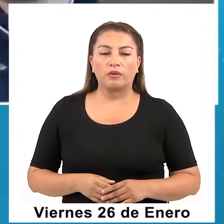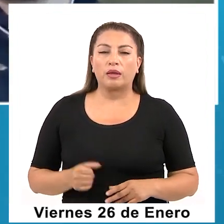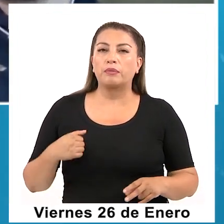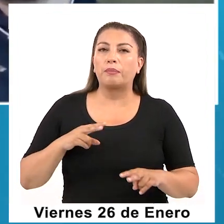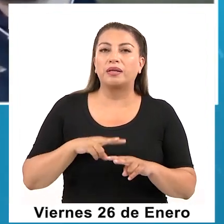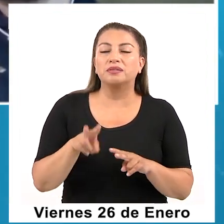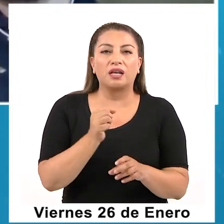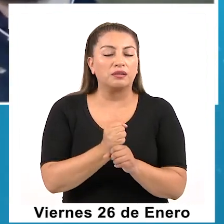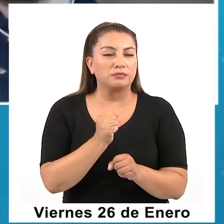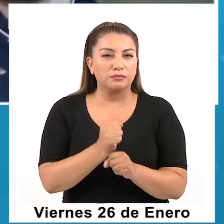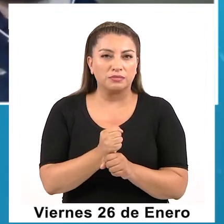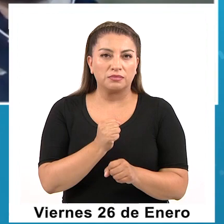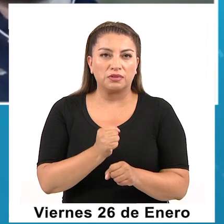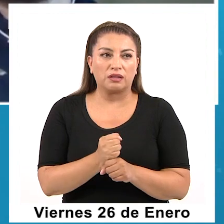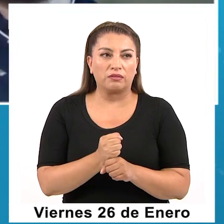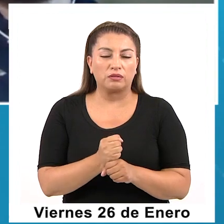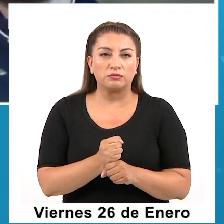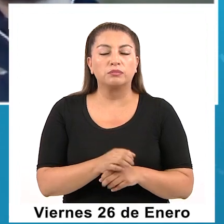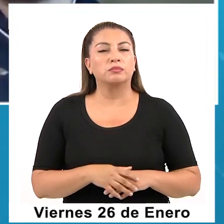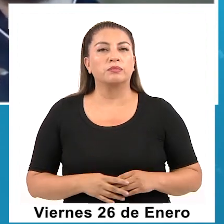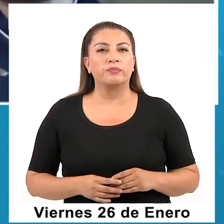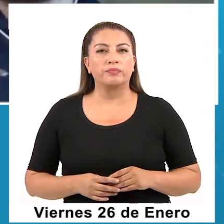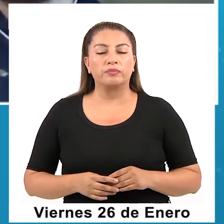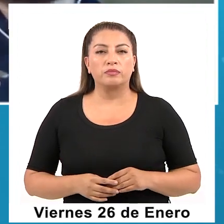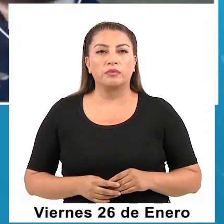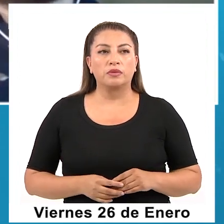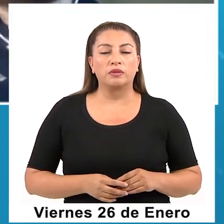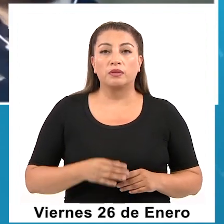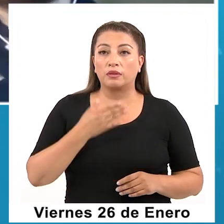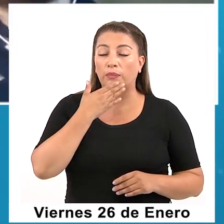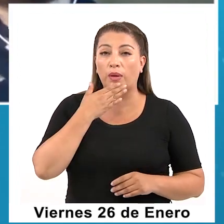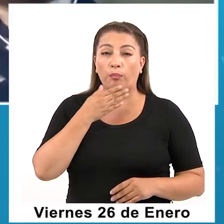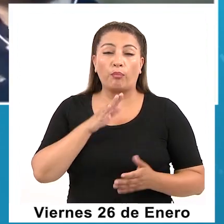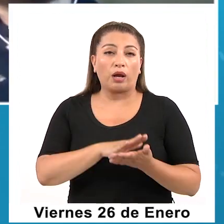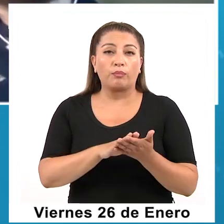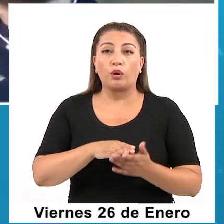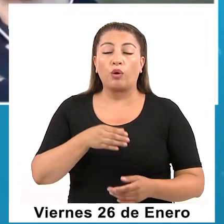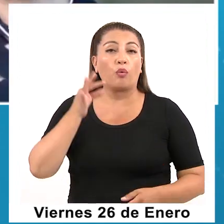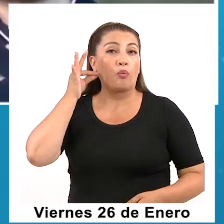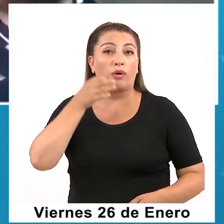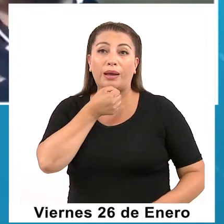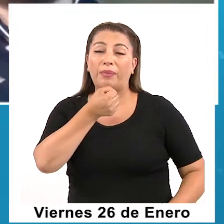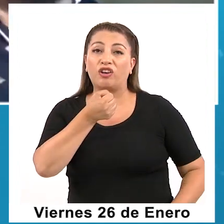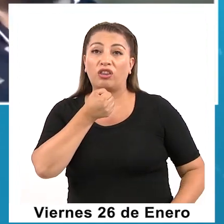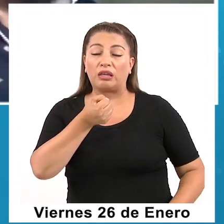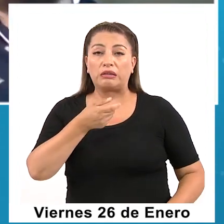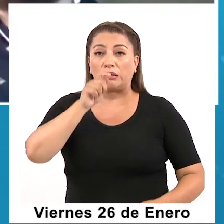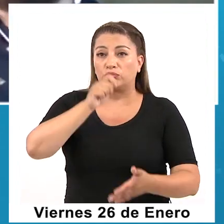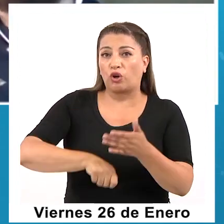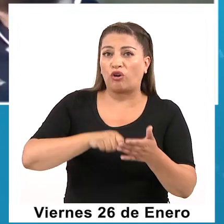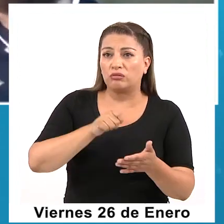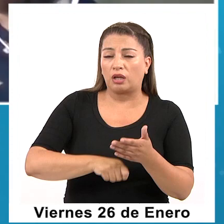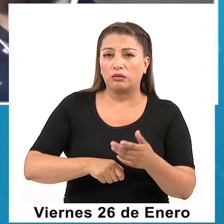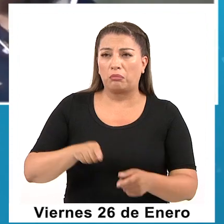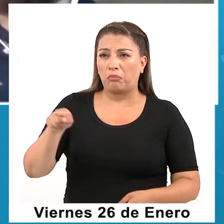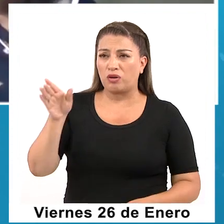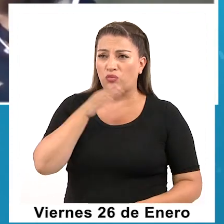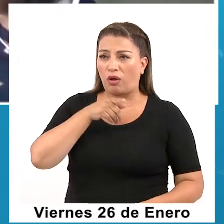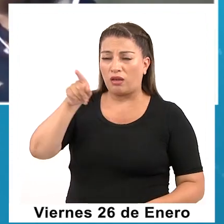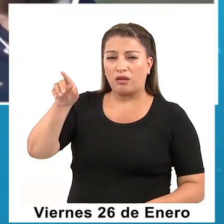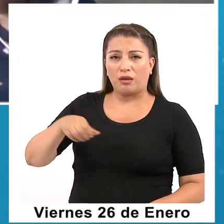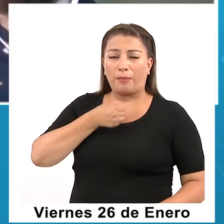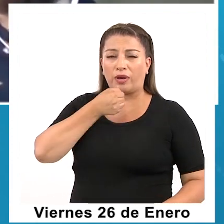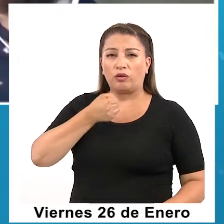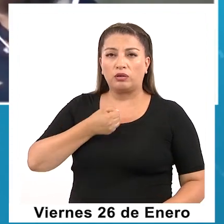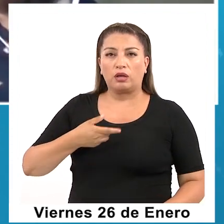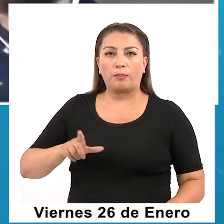realizar la tarea que se les encomendó. Es el caso de la periodista que resultó no ser periodista, ¿cierto? Y que presentó